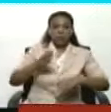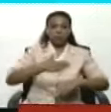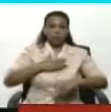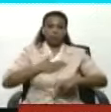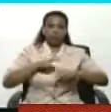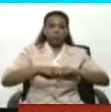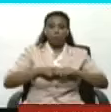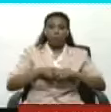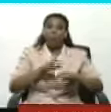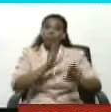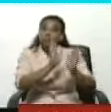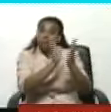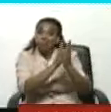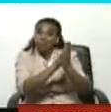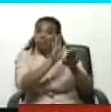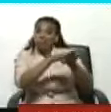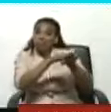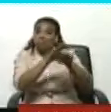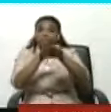Compadre,